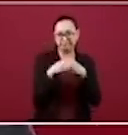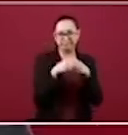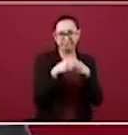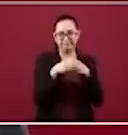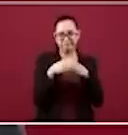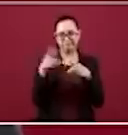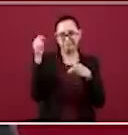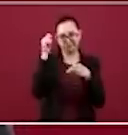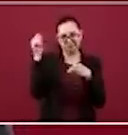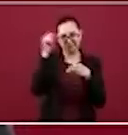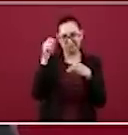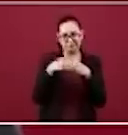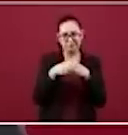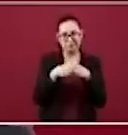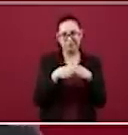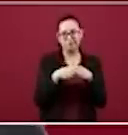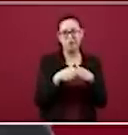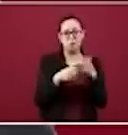para 4 ternas